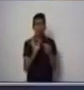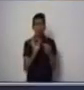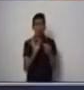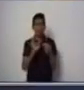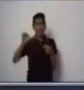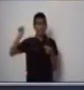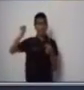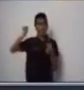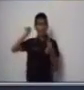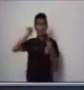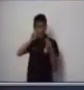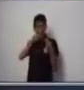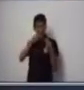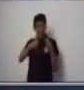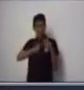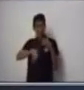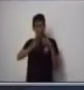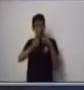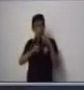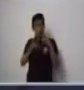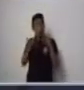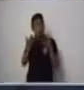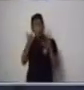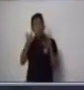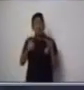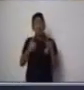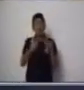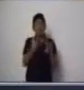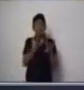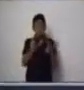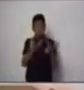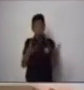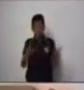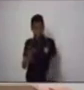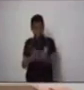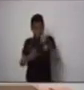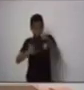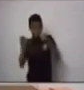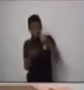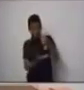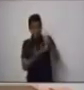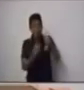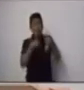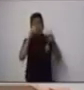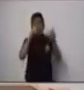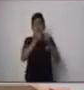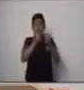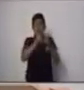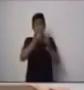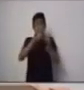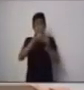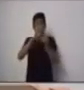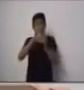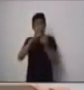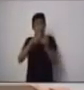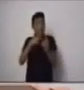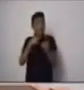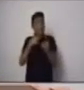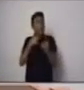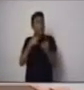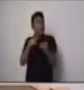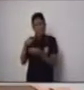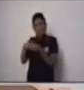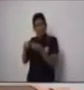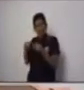Zanahorias y remolachas como abundan como Don Julito y también los pepinos que le gustan a mis